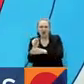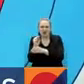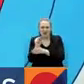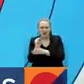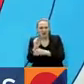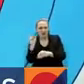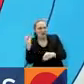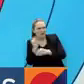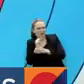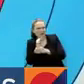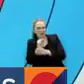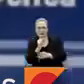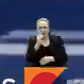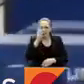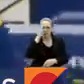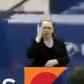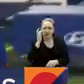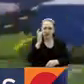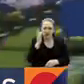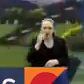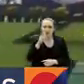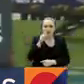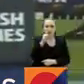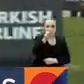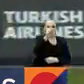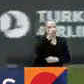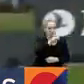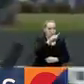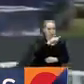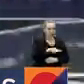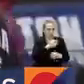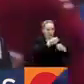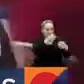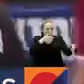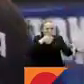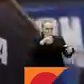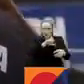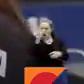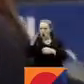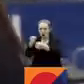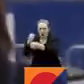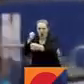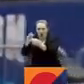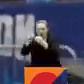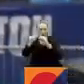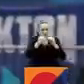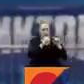es la diferencia entre arco recurvo y compuesto? Detalles en nuestra sección deportiva.